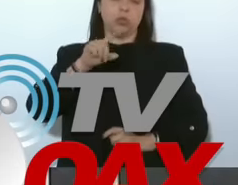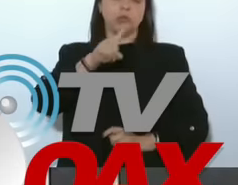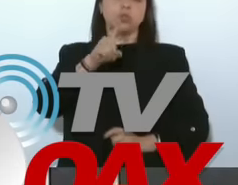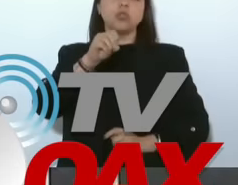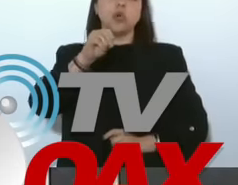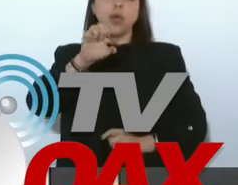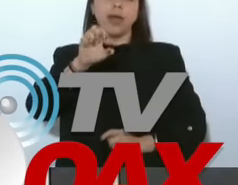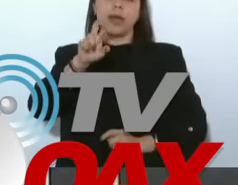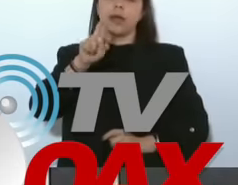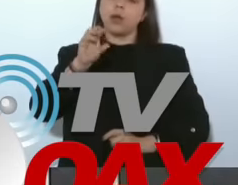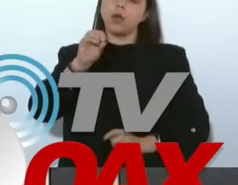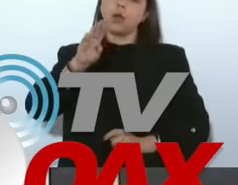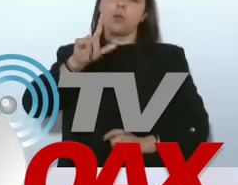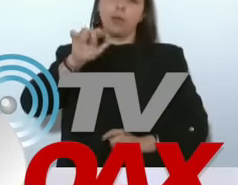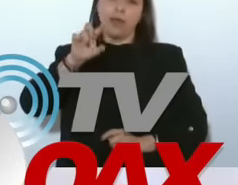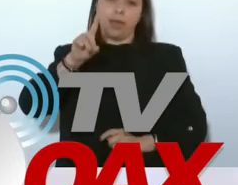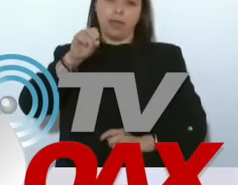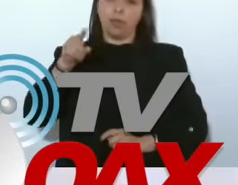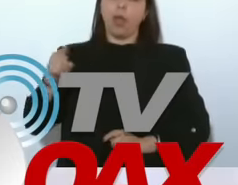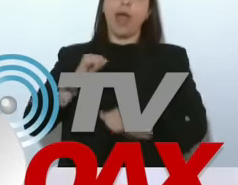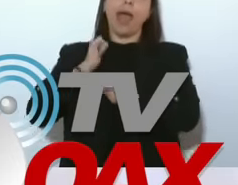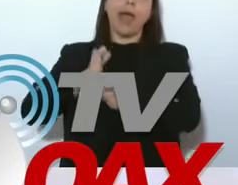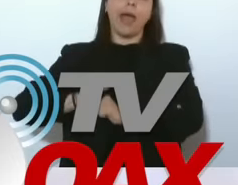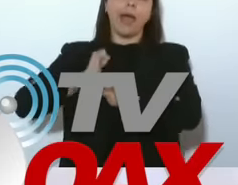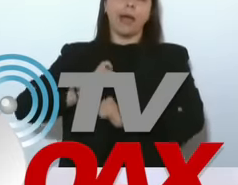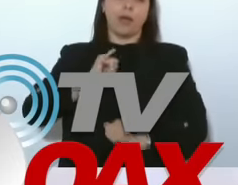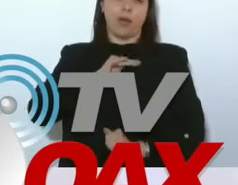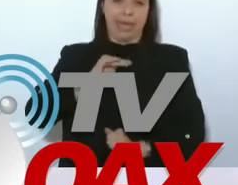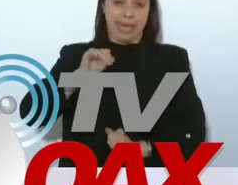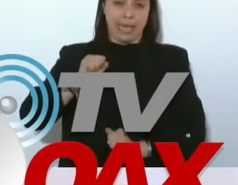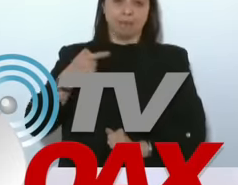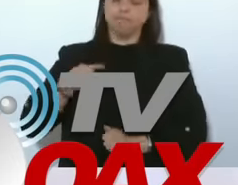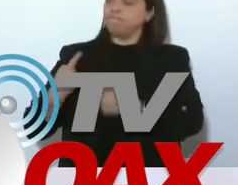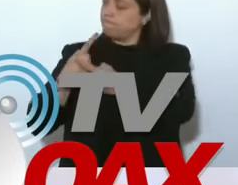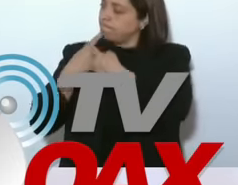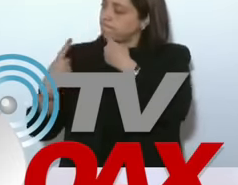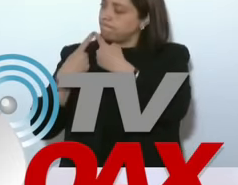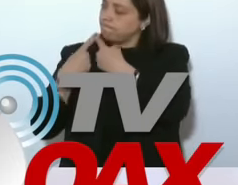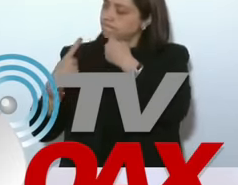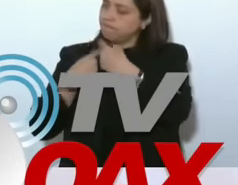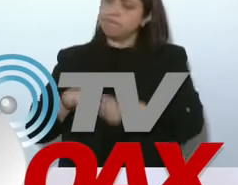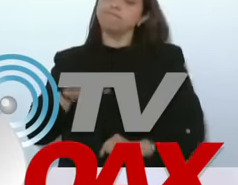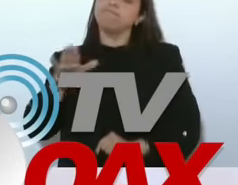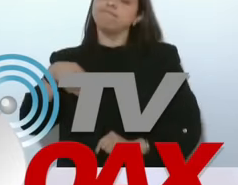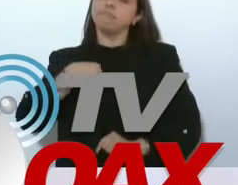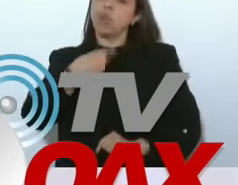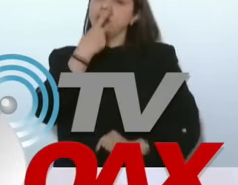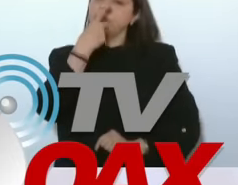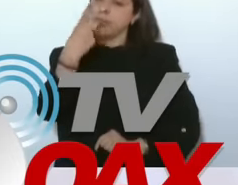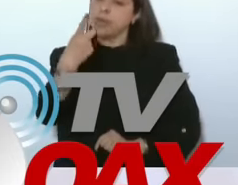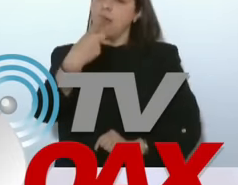Robledo, director del Seguro Social, que me llamó mucho la atención porque